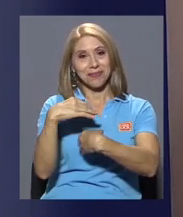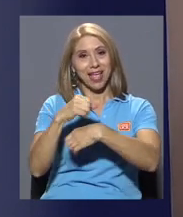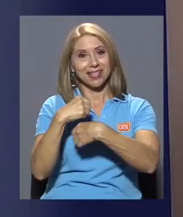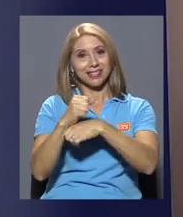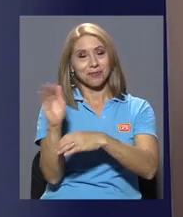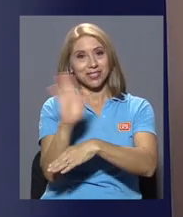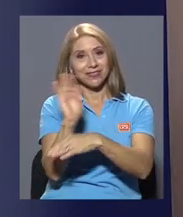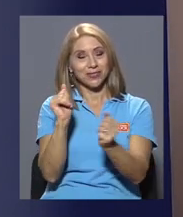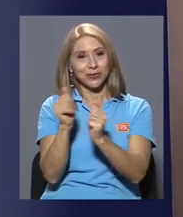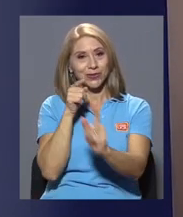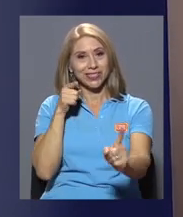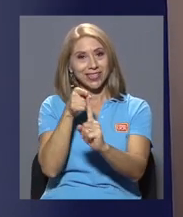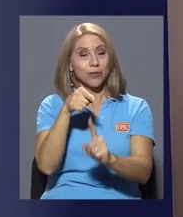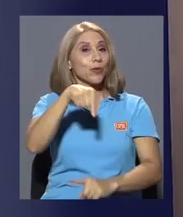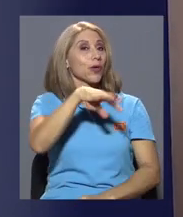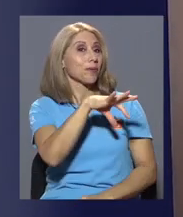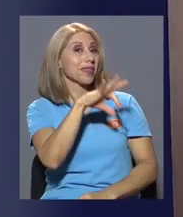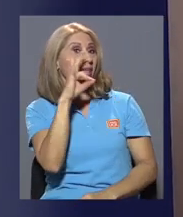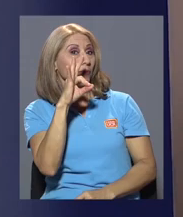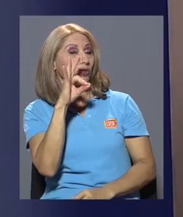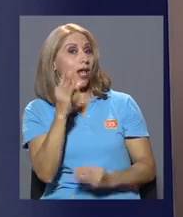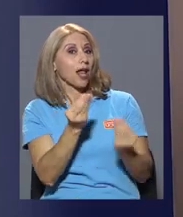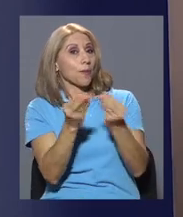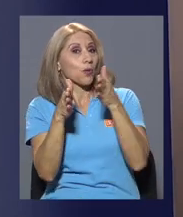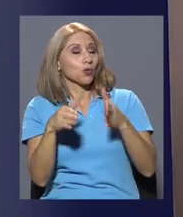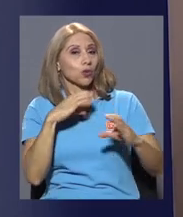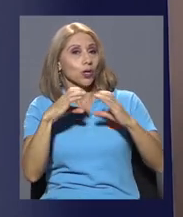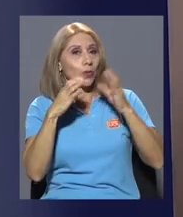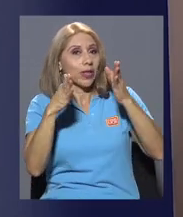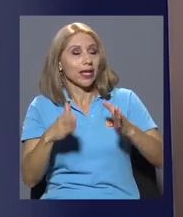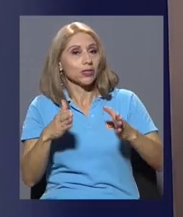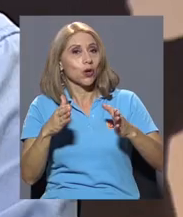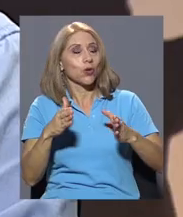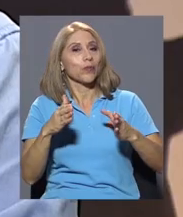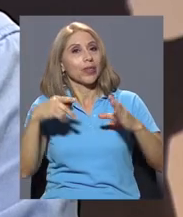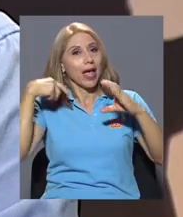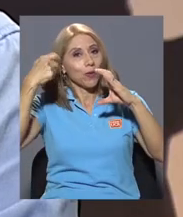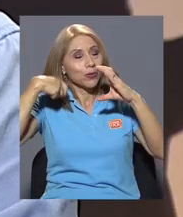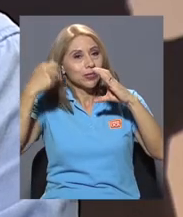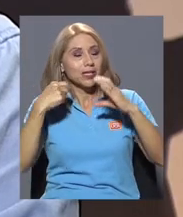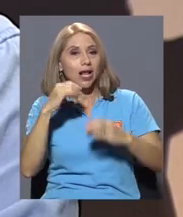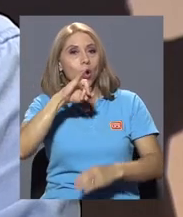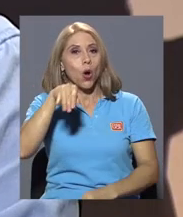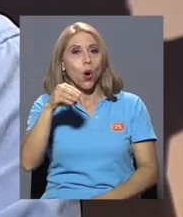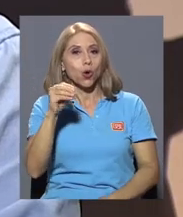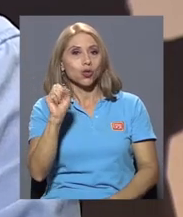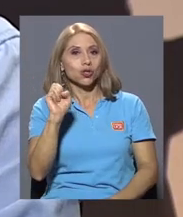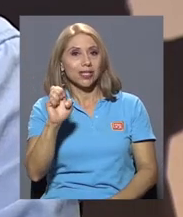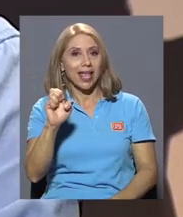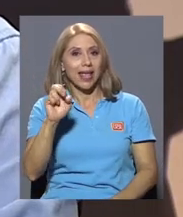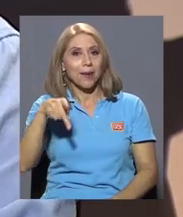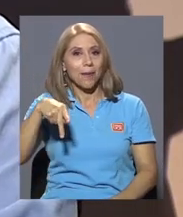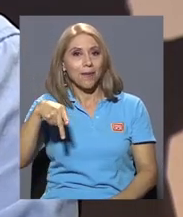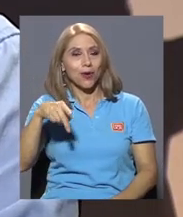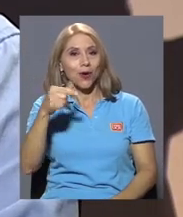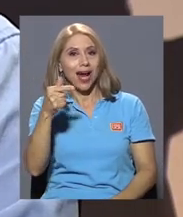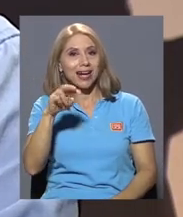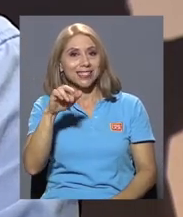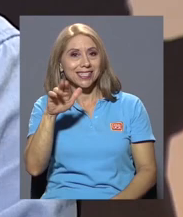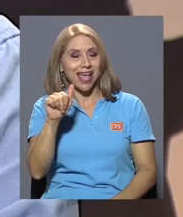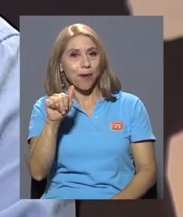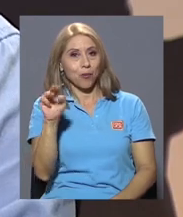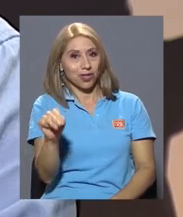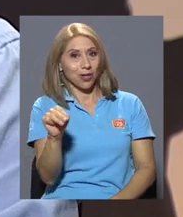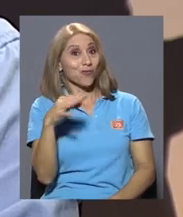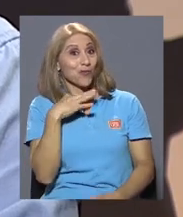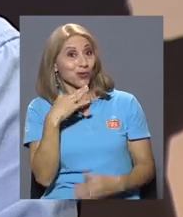hoy invitamos al joven productor y comunicador audiovisual josé pablo garcía montero a quien nos da mucho gusto tener acá